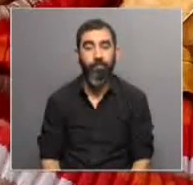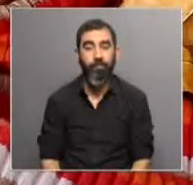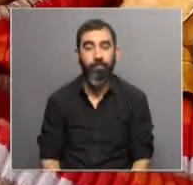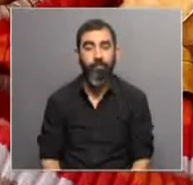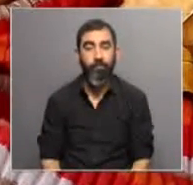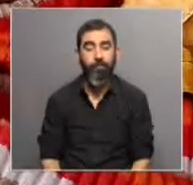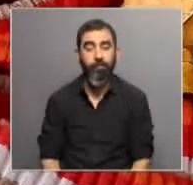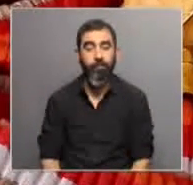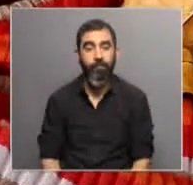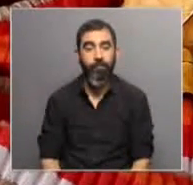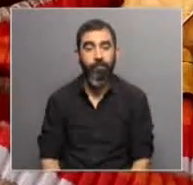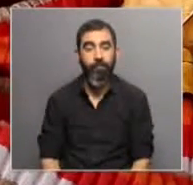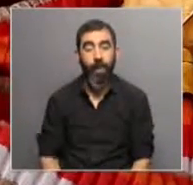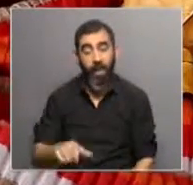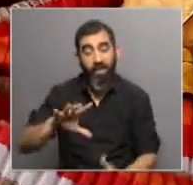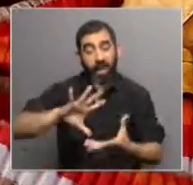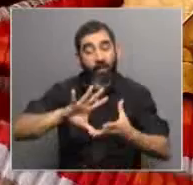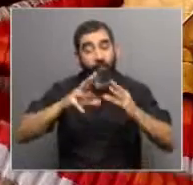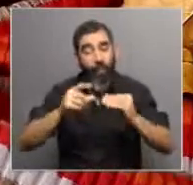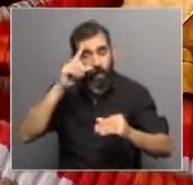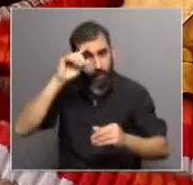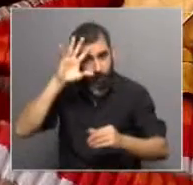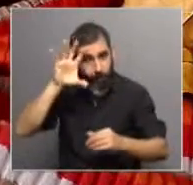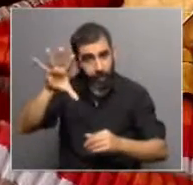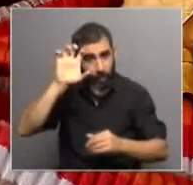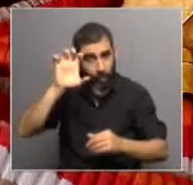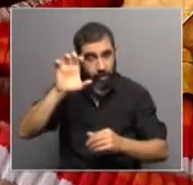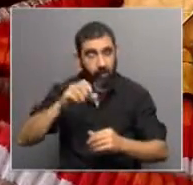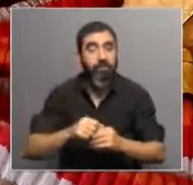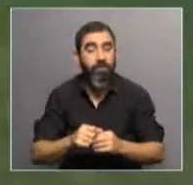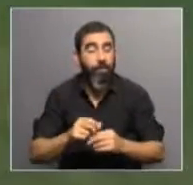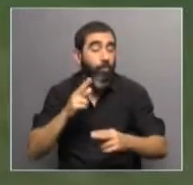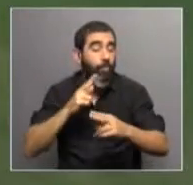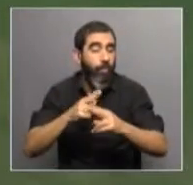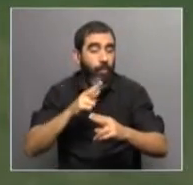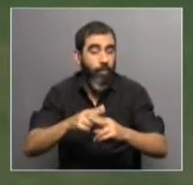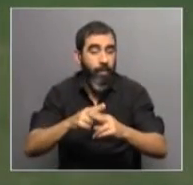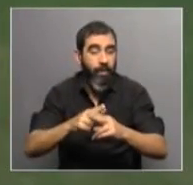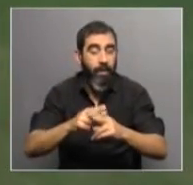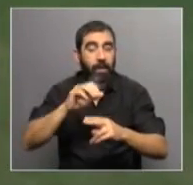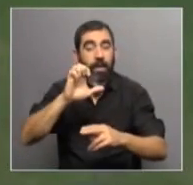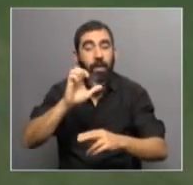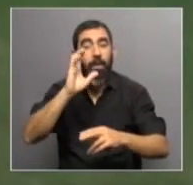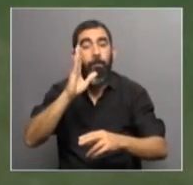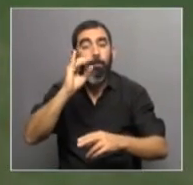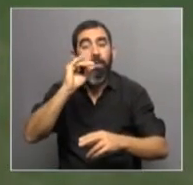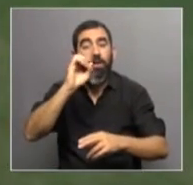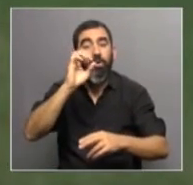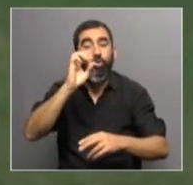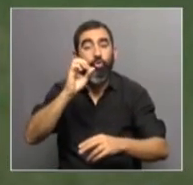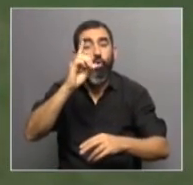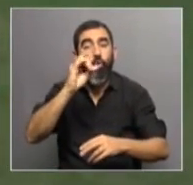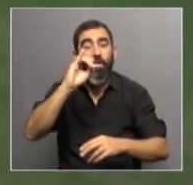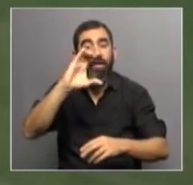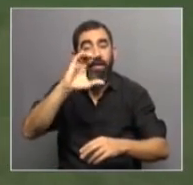Cuando aparece ese tipo de memoria que normalmente llamamos episódica o que tiene